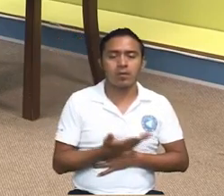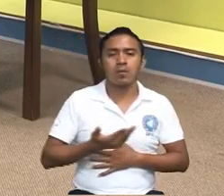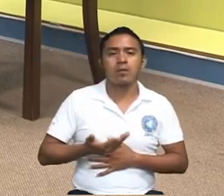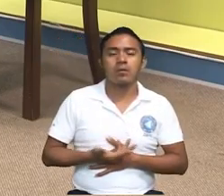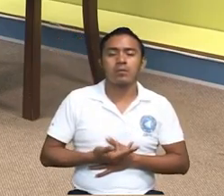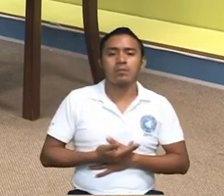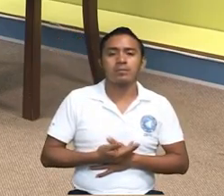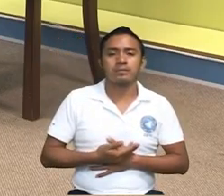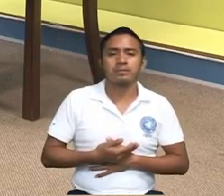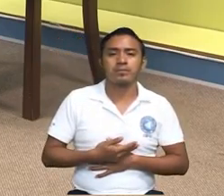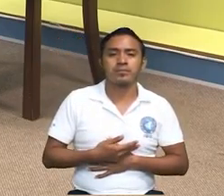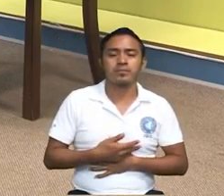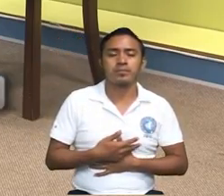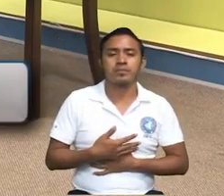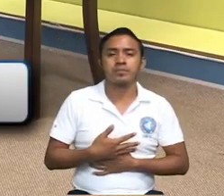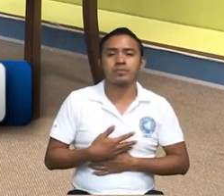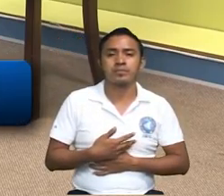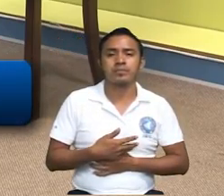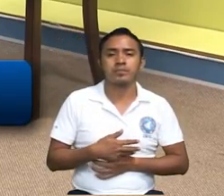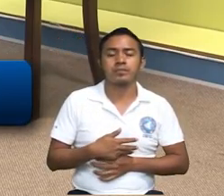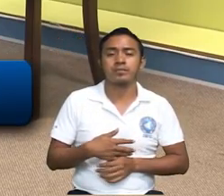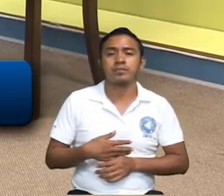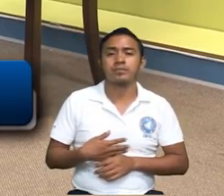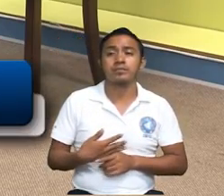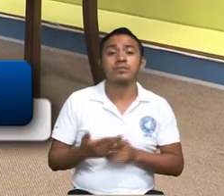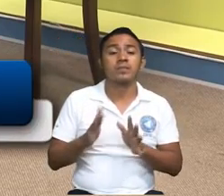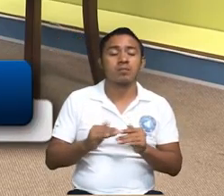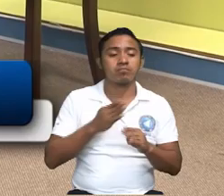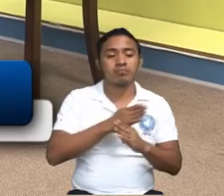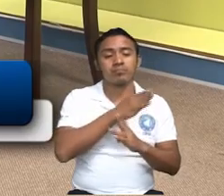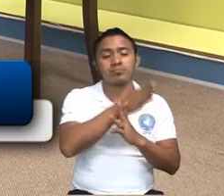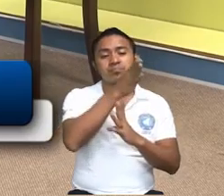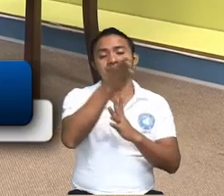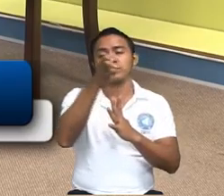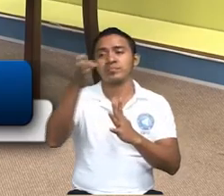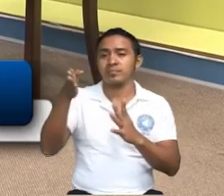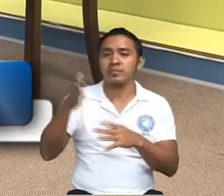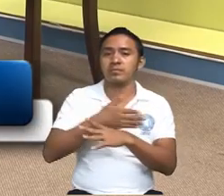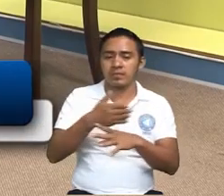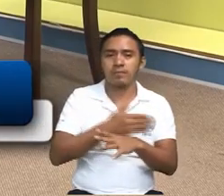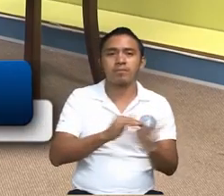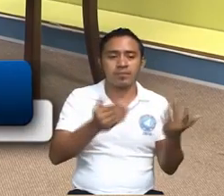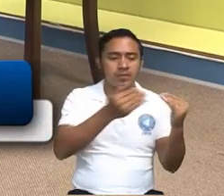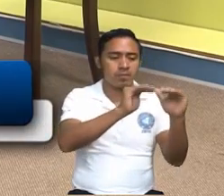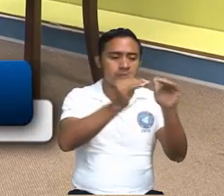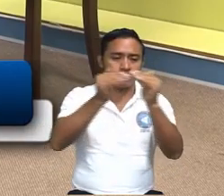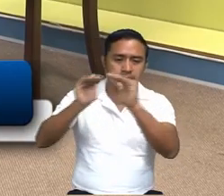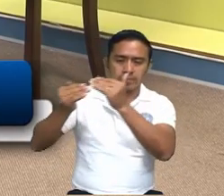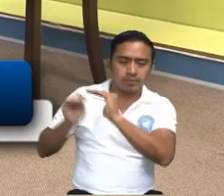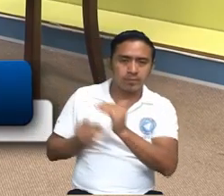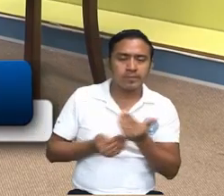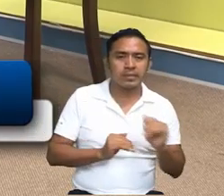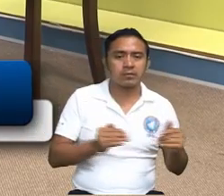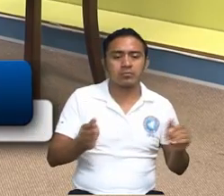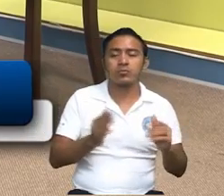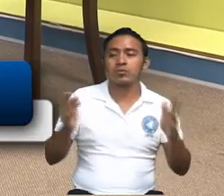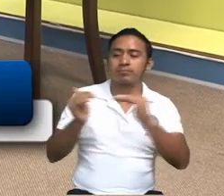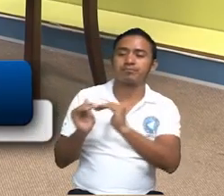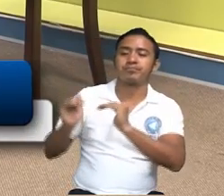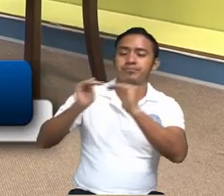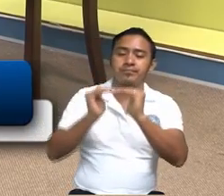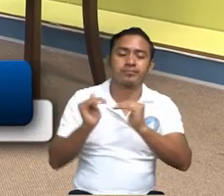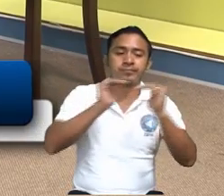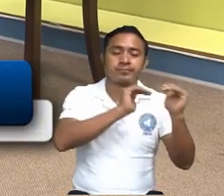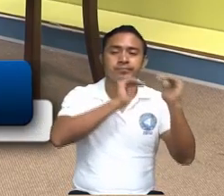15 de julio. Hemos ido a todos los barrios. Nosotros tenemos puntos clave donde nosotros nos ponemos puestos de vacunación, parecido,